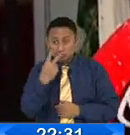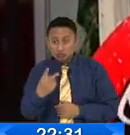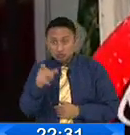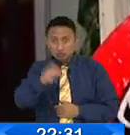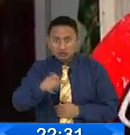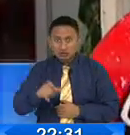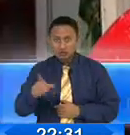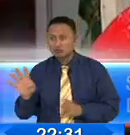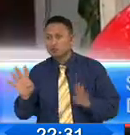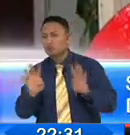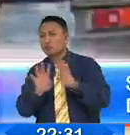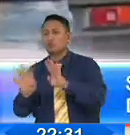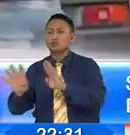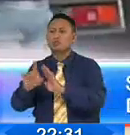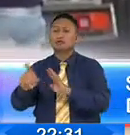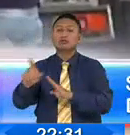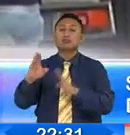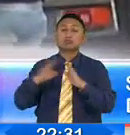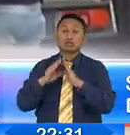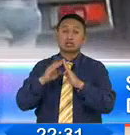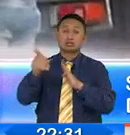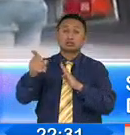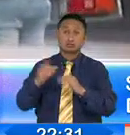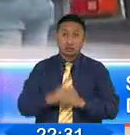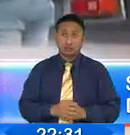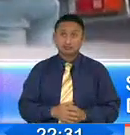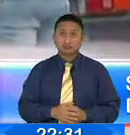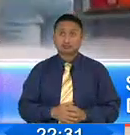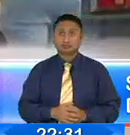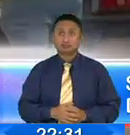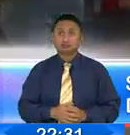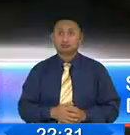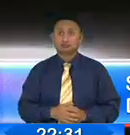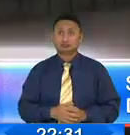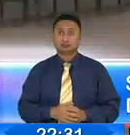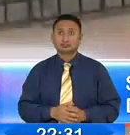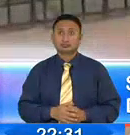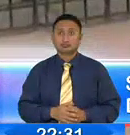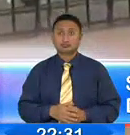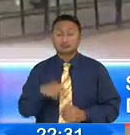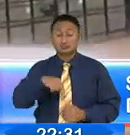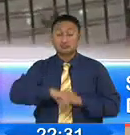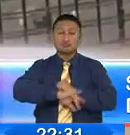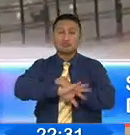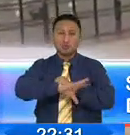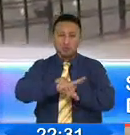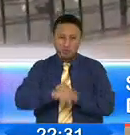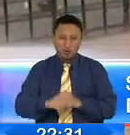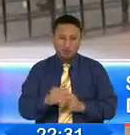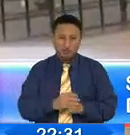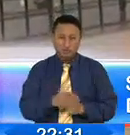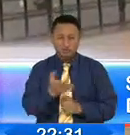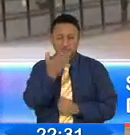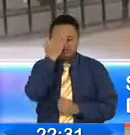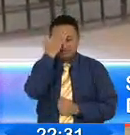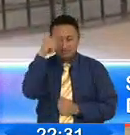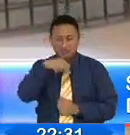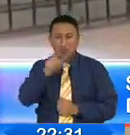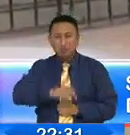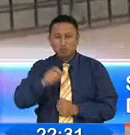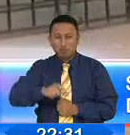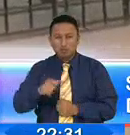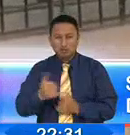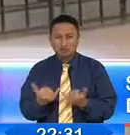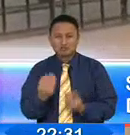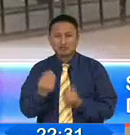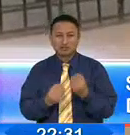ahí amontonada ahí en la casa de la señora de la que la han disparado. Es demasiado, roban. Y usted sabe, ahora la gente se ha dedicado